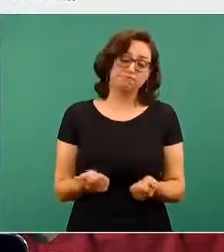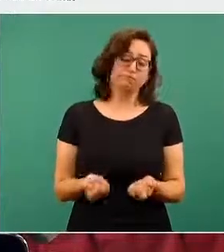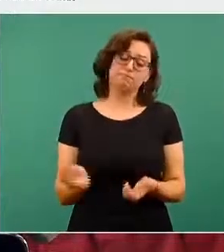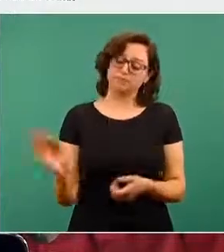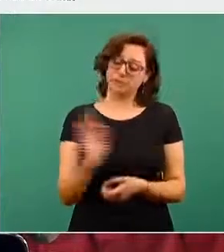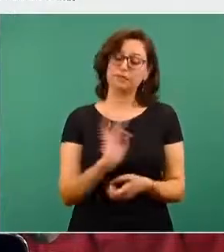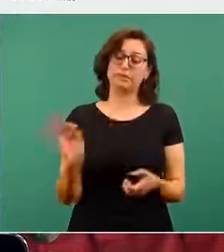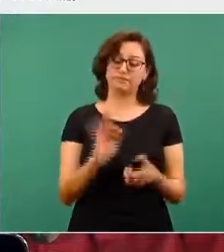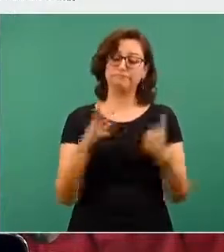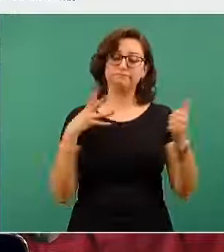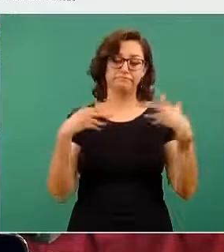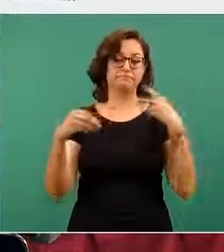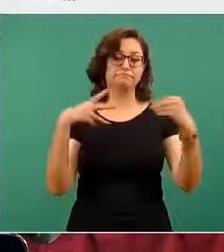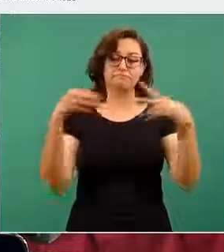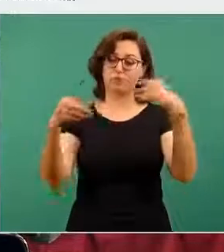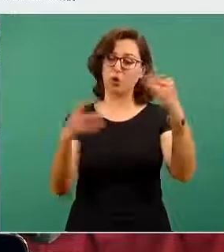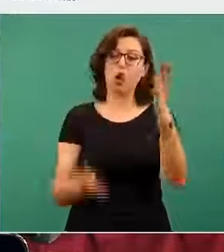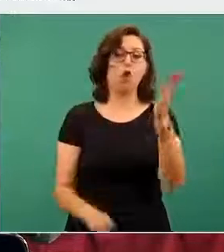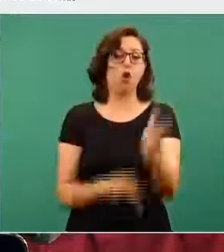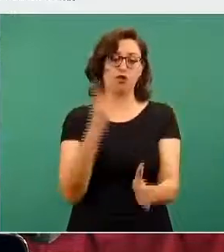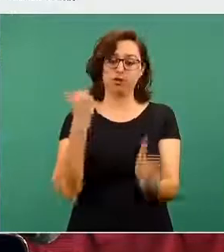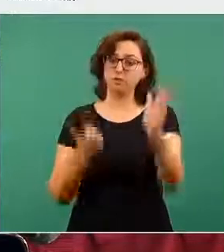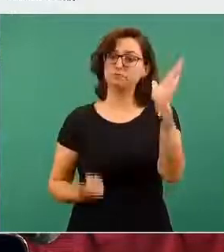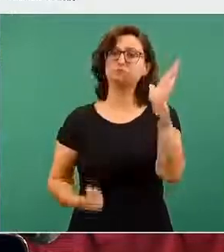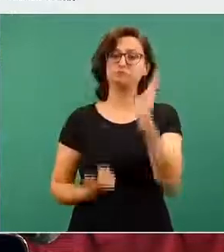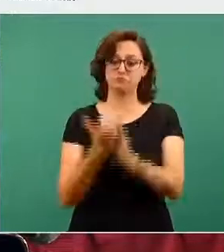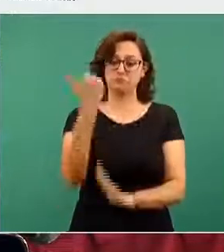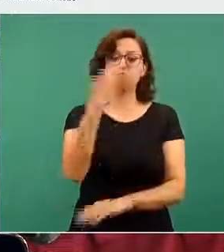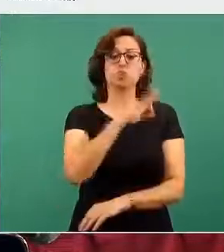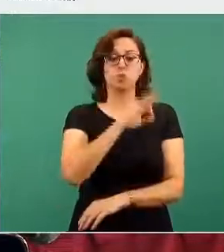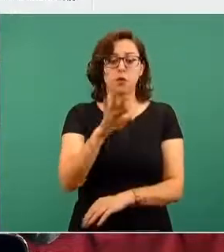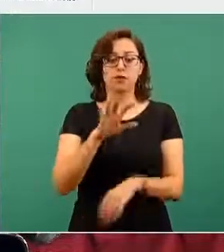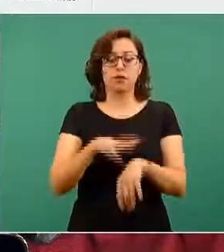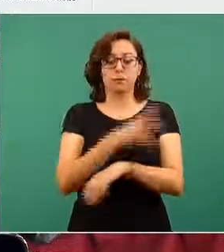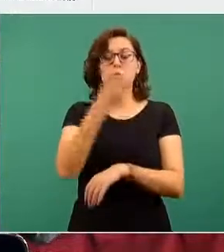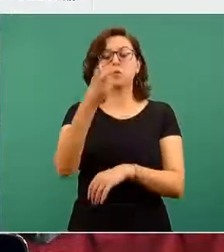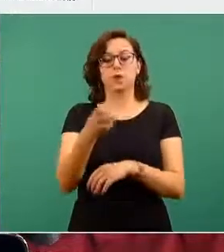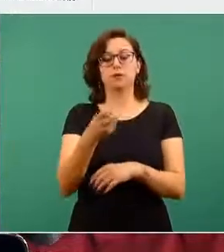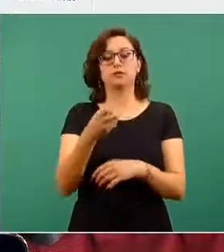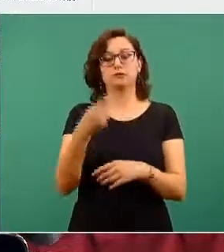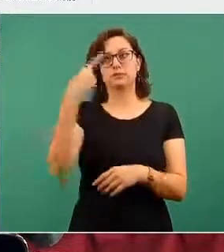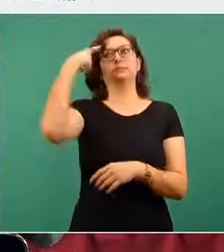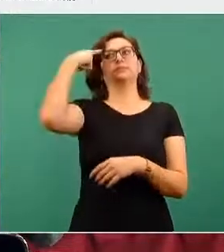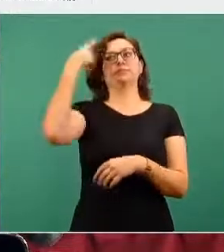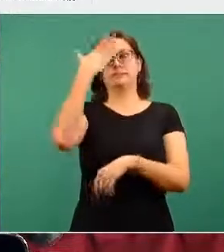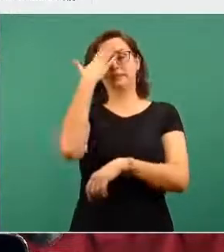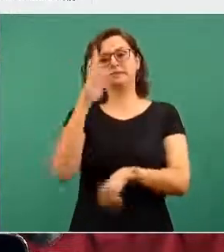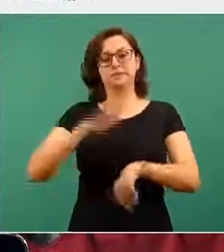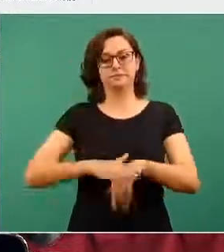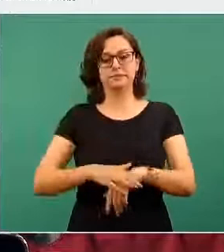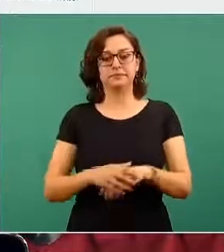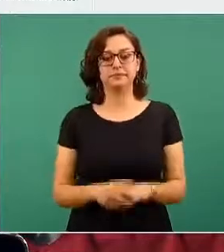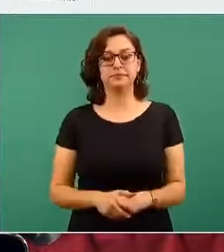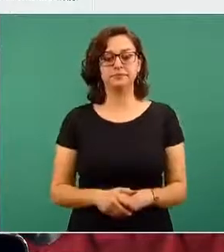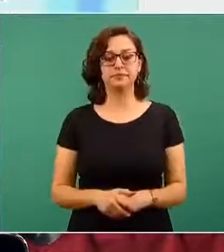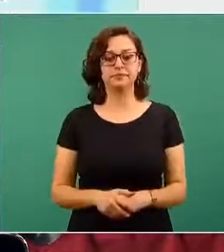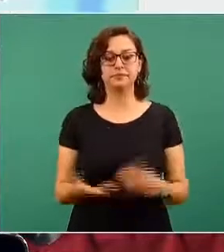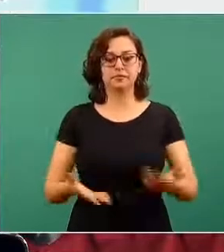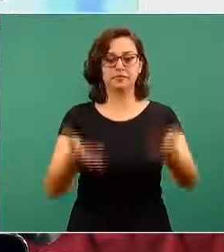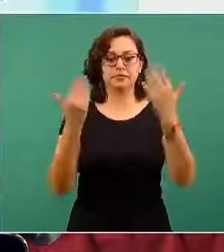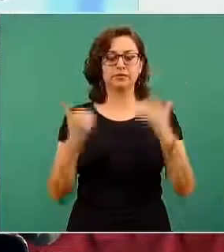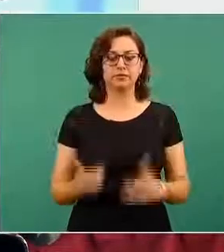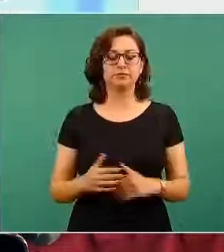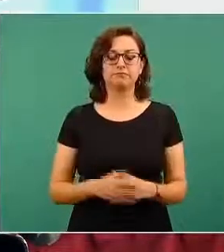de que ocurra. Entonces, tengamos muy claro estas ideas para el seguimiento de la epidemia. La siguiente, por favor.